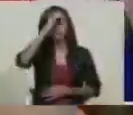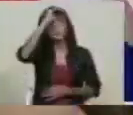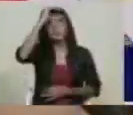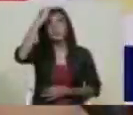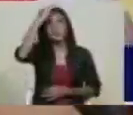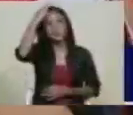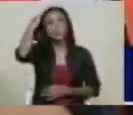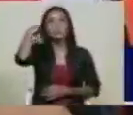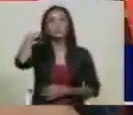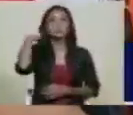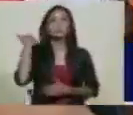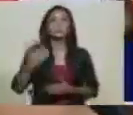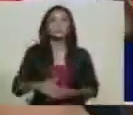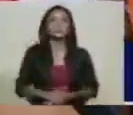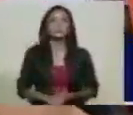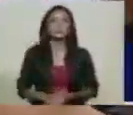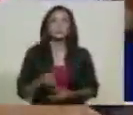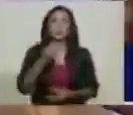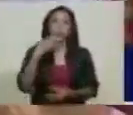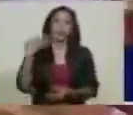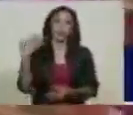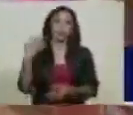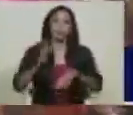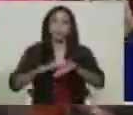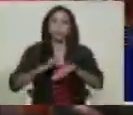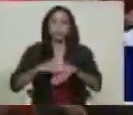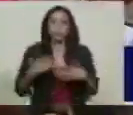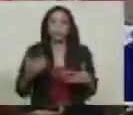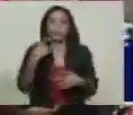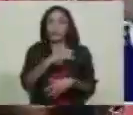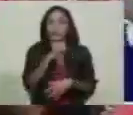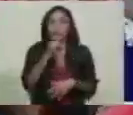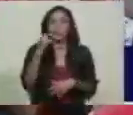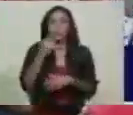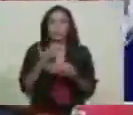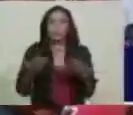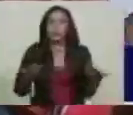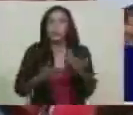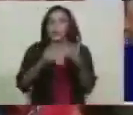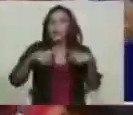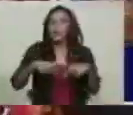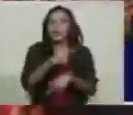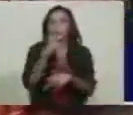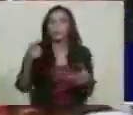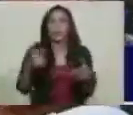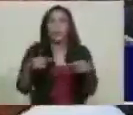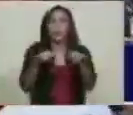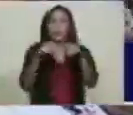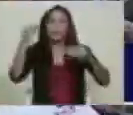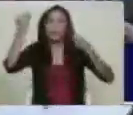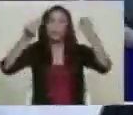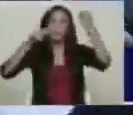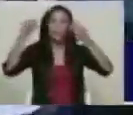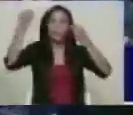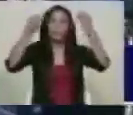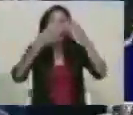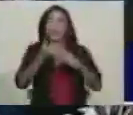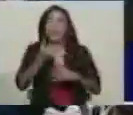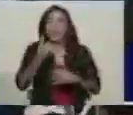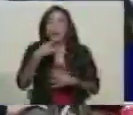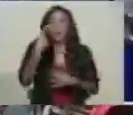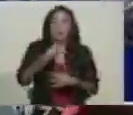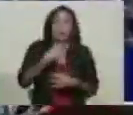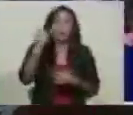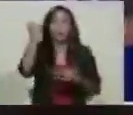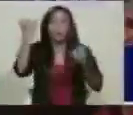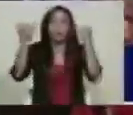Nos sentimos orgullosos además, y lo decíamos, porque tenemos un tanque de pensamiento político ideológico que son